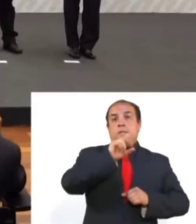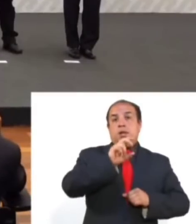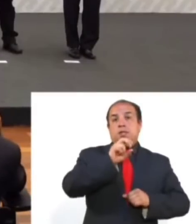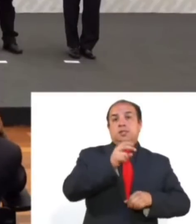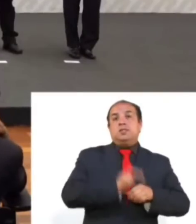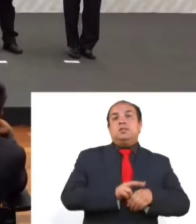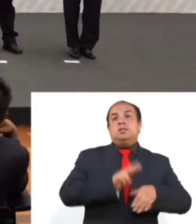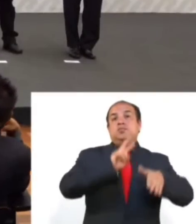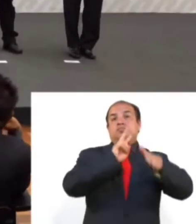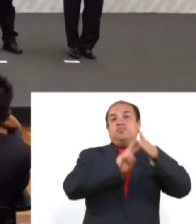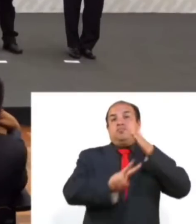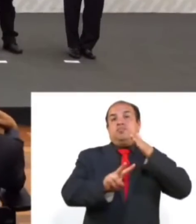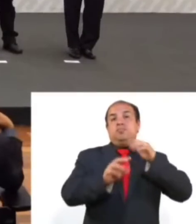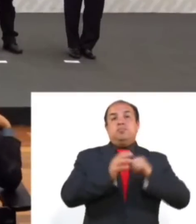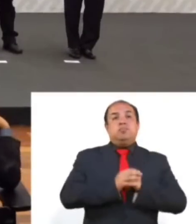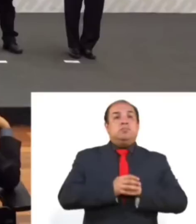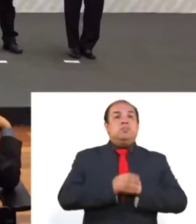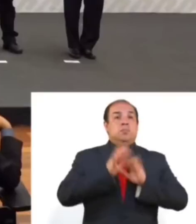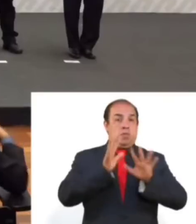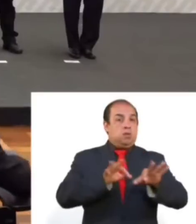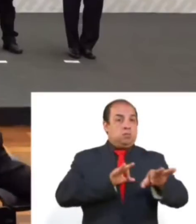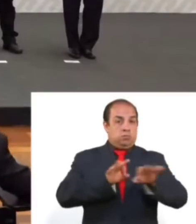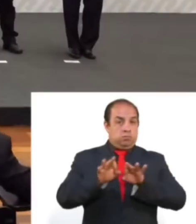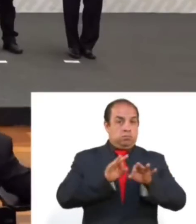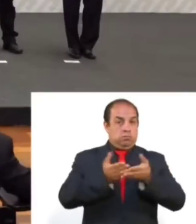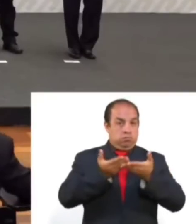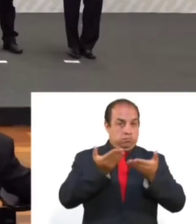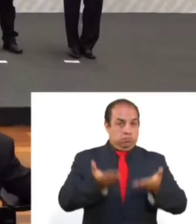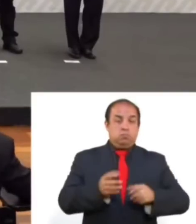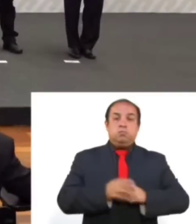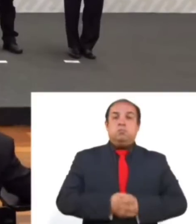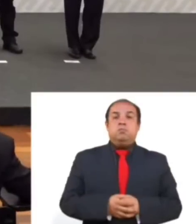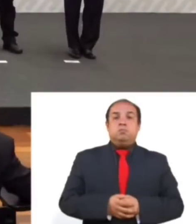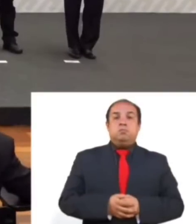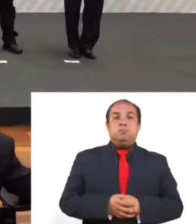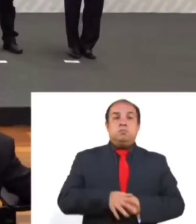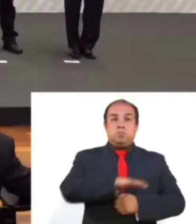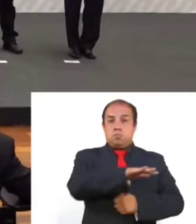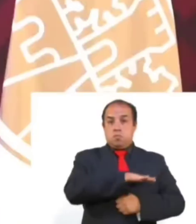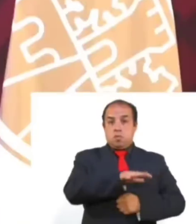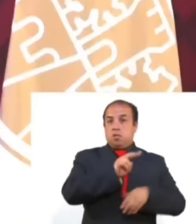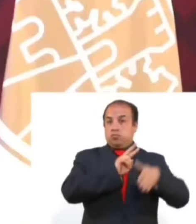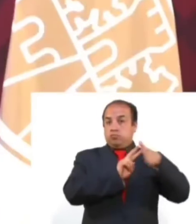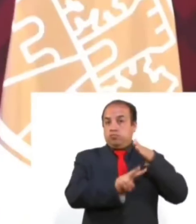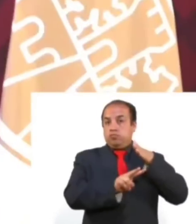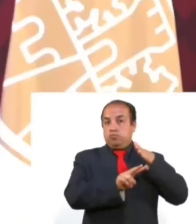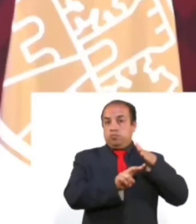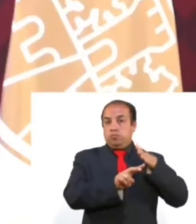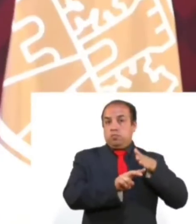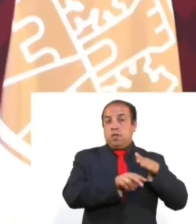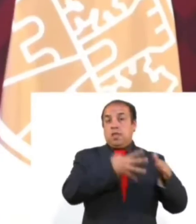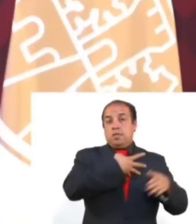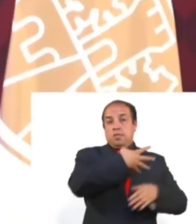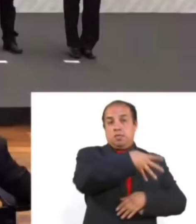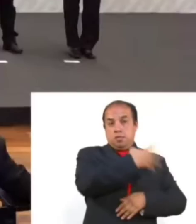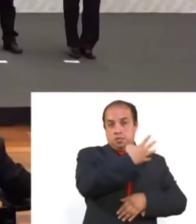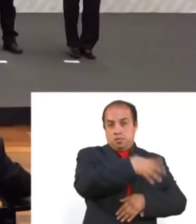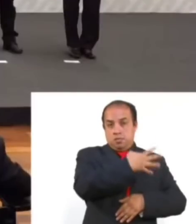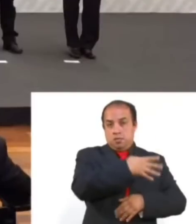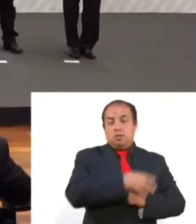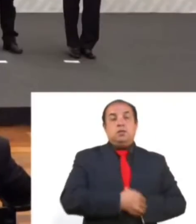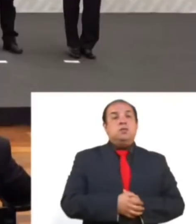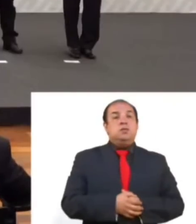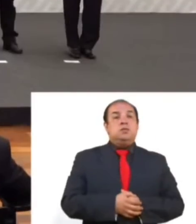30 trolebuses que están ya operando de los cuales una parte los son 14 14